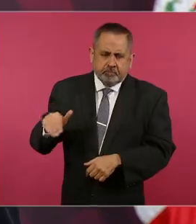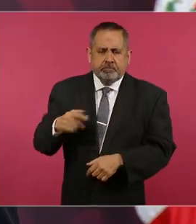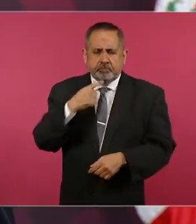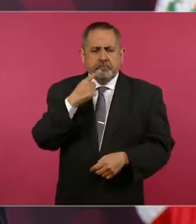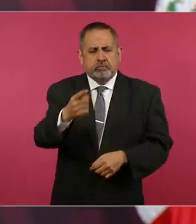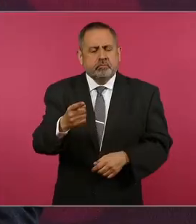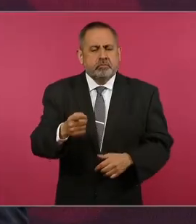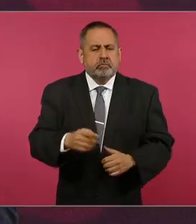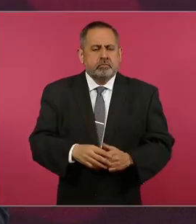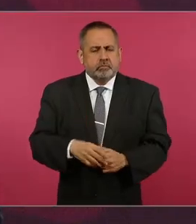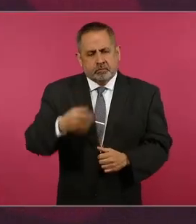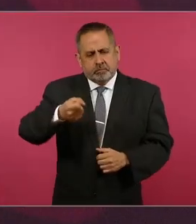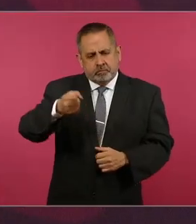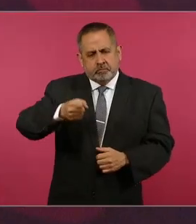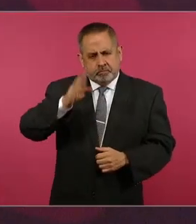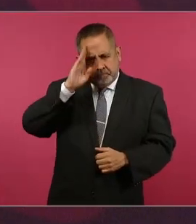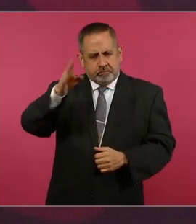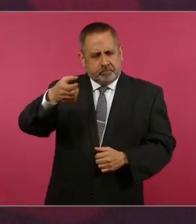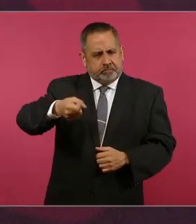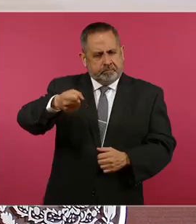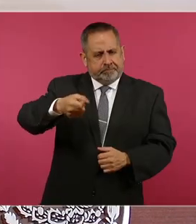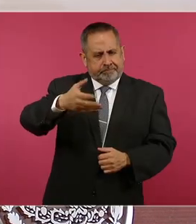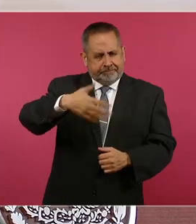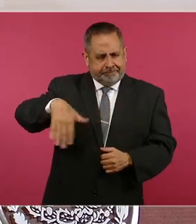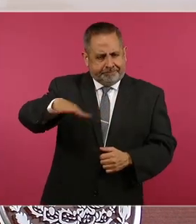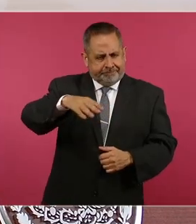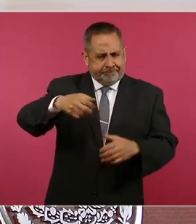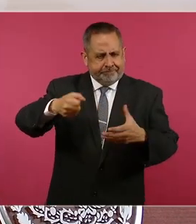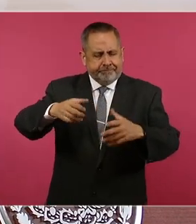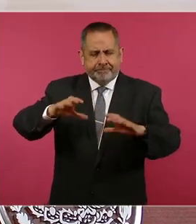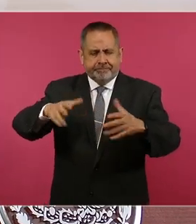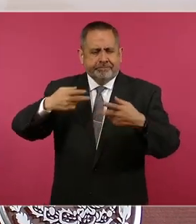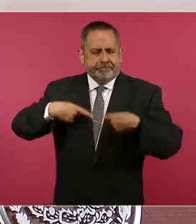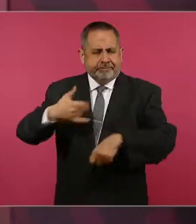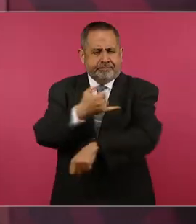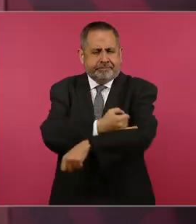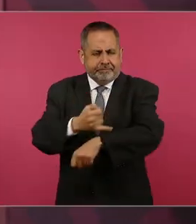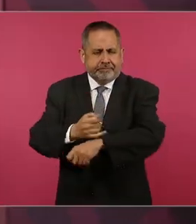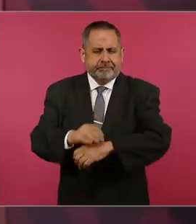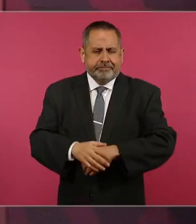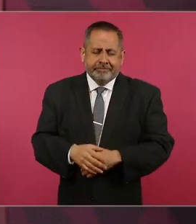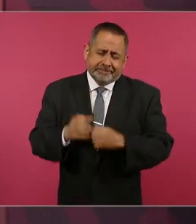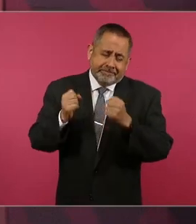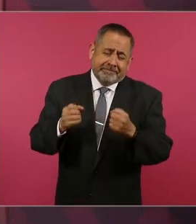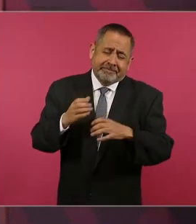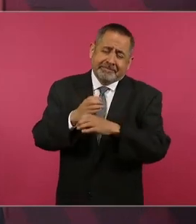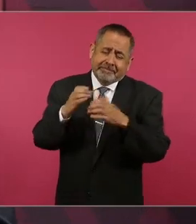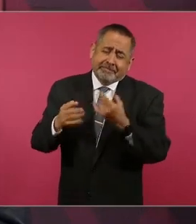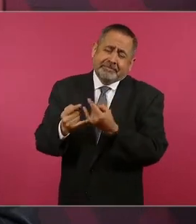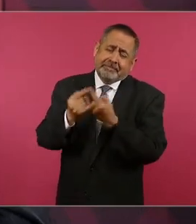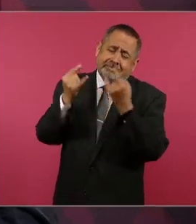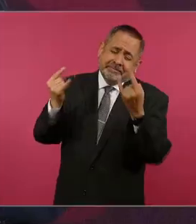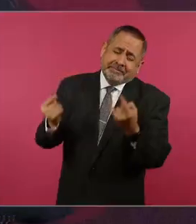un saludo a la gente de Iztapalapa tengo tantas cosas